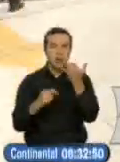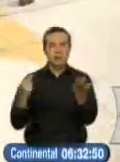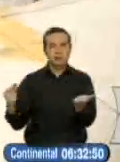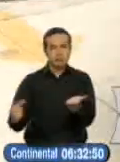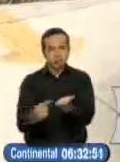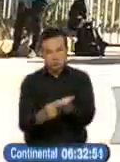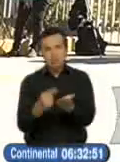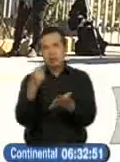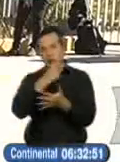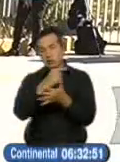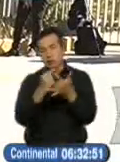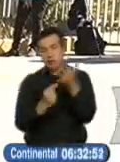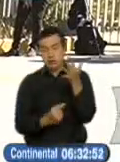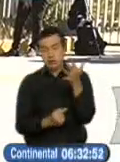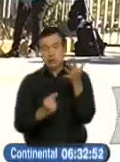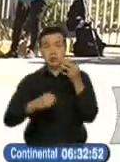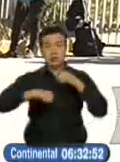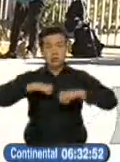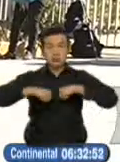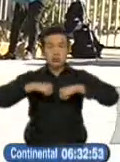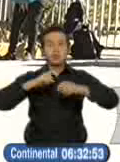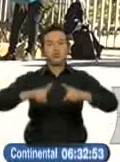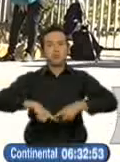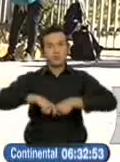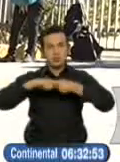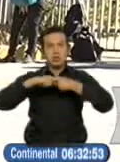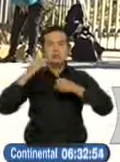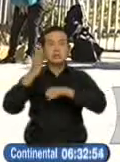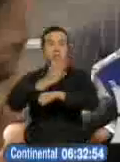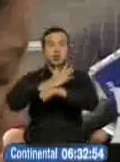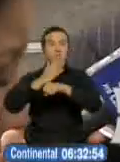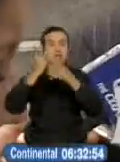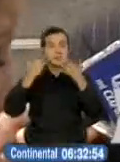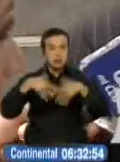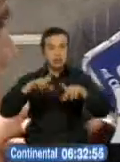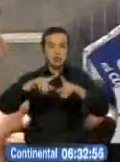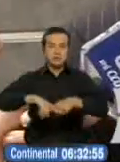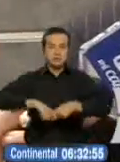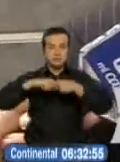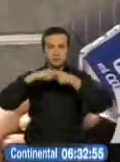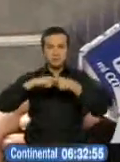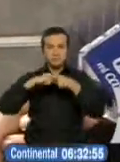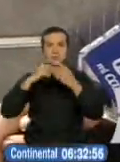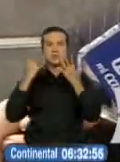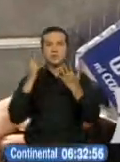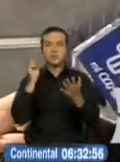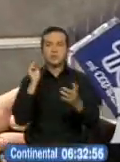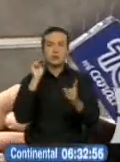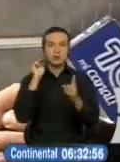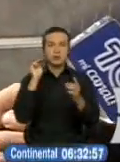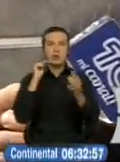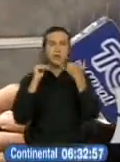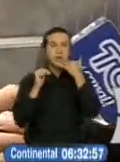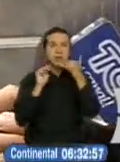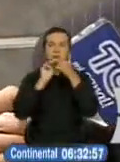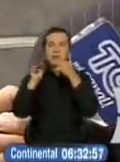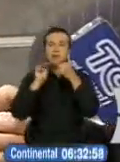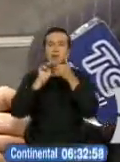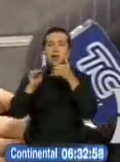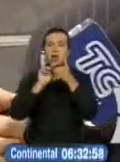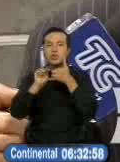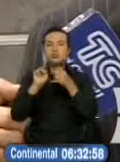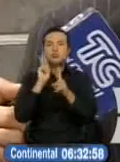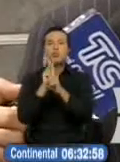USB, entre otros, la diligencia fue suspendida después de 5 horas. Solamente había mensajes de texto en lo que pudimos revisar el día de hoy,